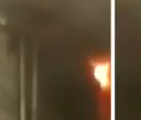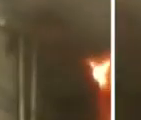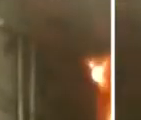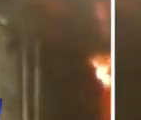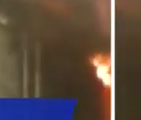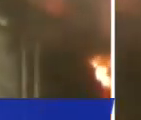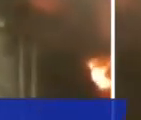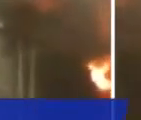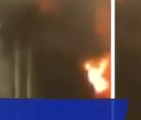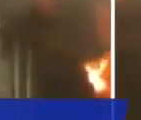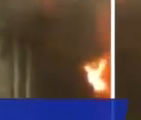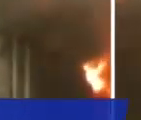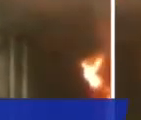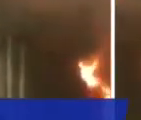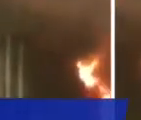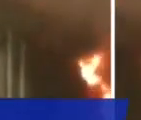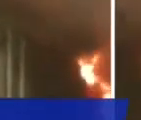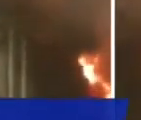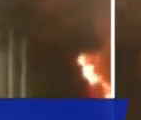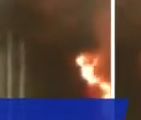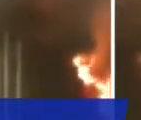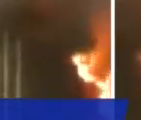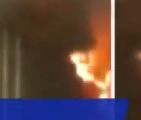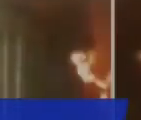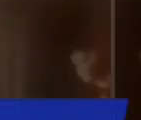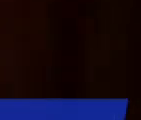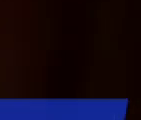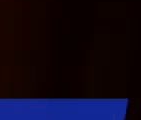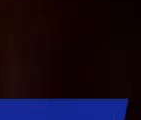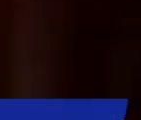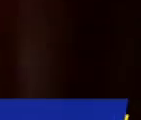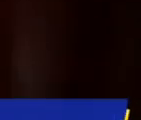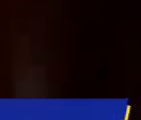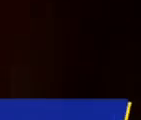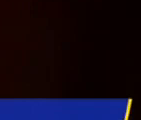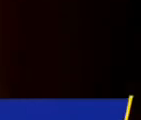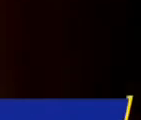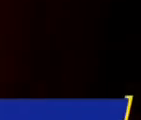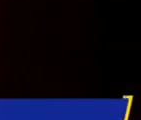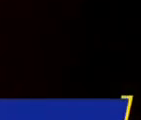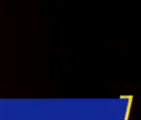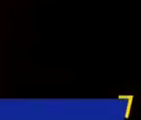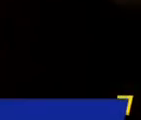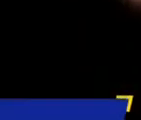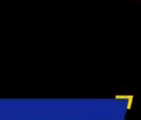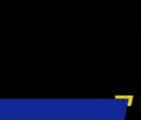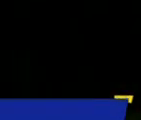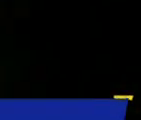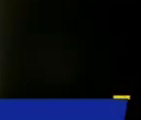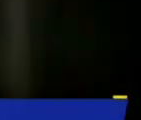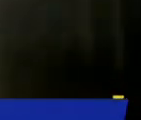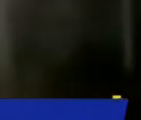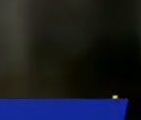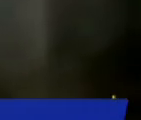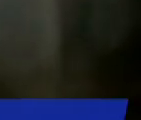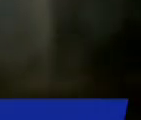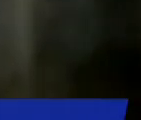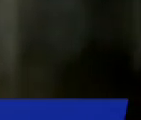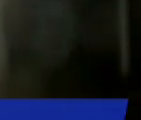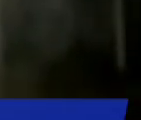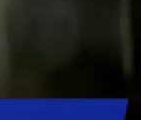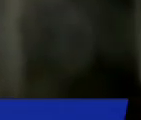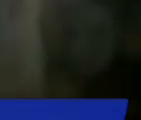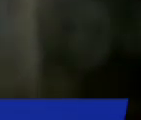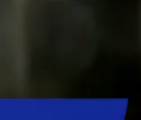bodega de plásticos en Tláhuac. El fuego se expandió hasta una fábrica de muebles, lo que provocó que varias familias fueran desalojadas. Al lugar acudieron